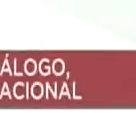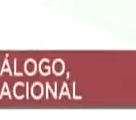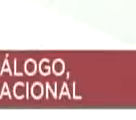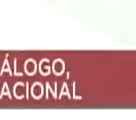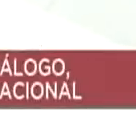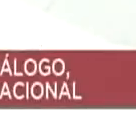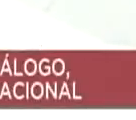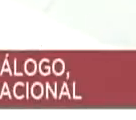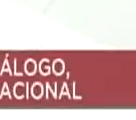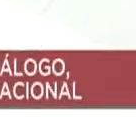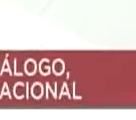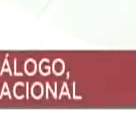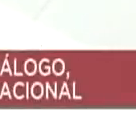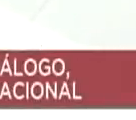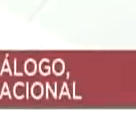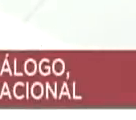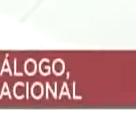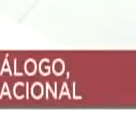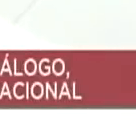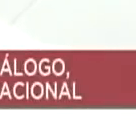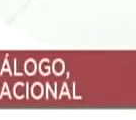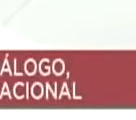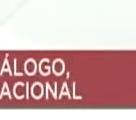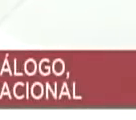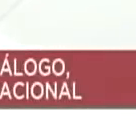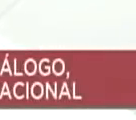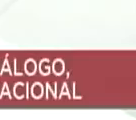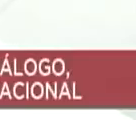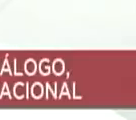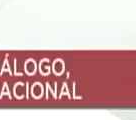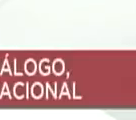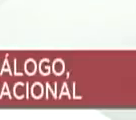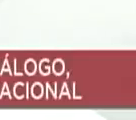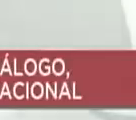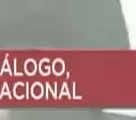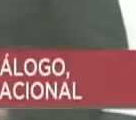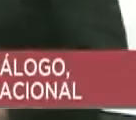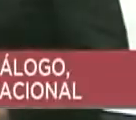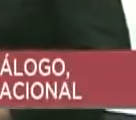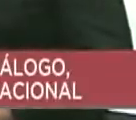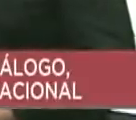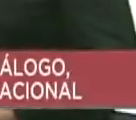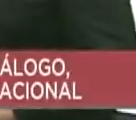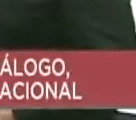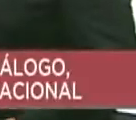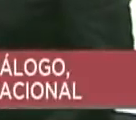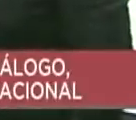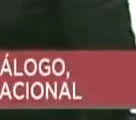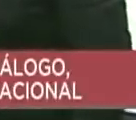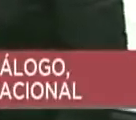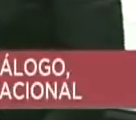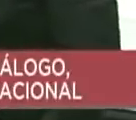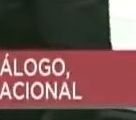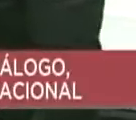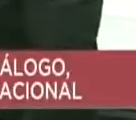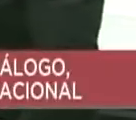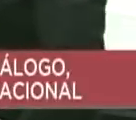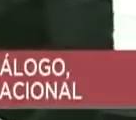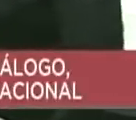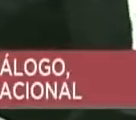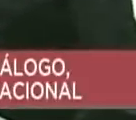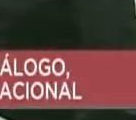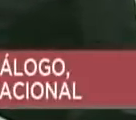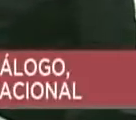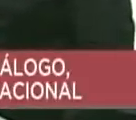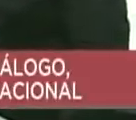Puerta, el diputado Juan Carlos Alvarado, el diputado Antonio Benavides Torres, la diputada